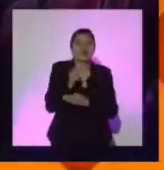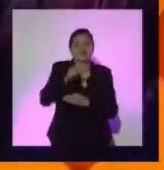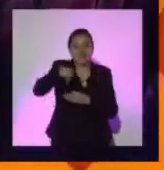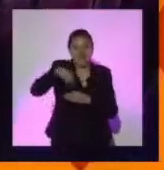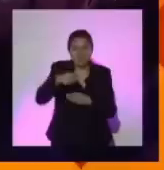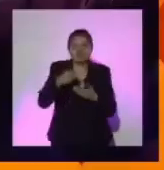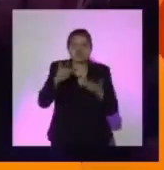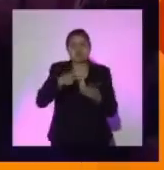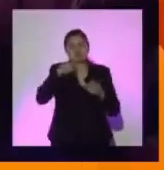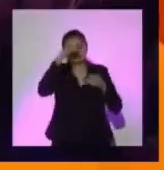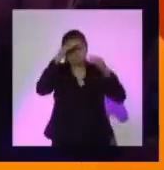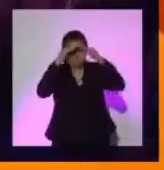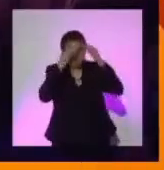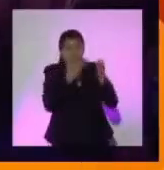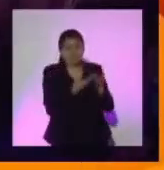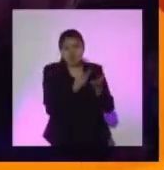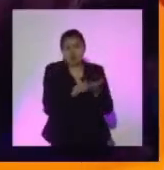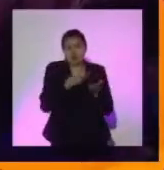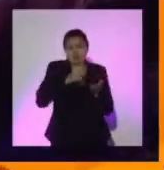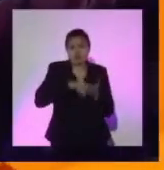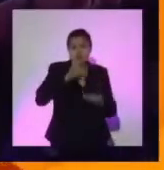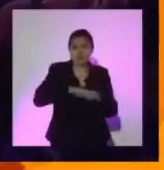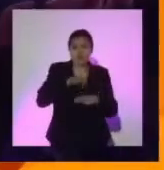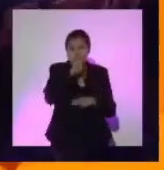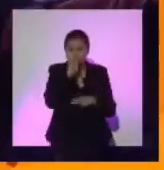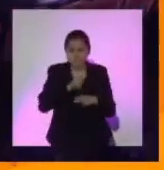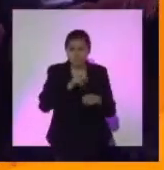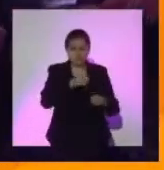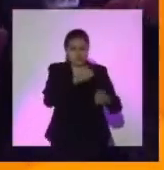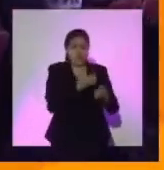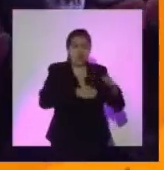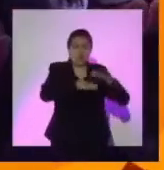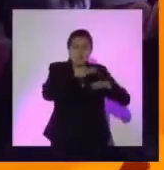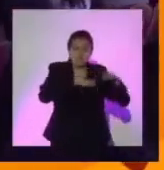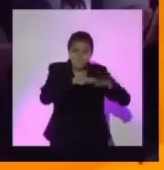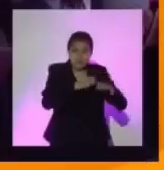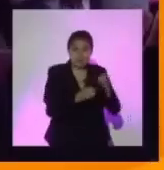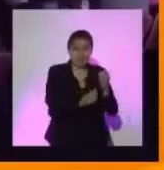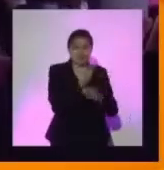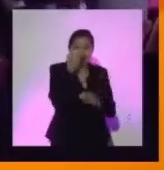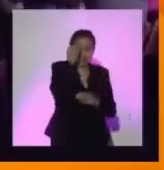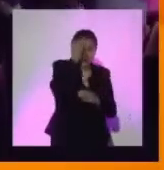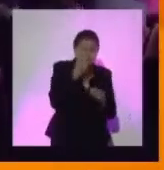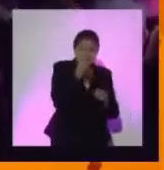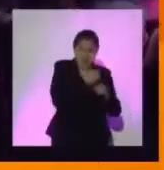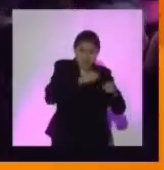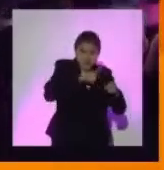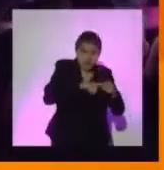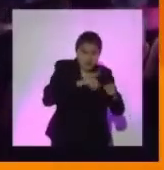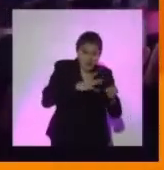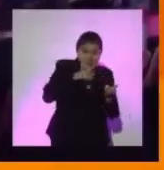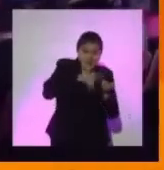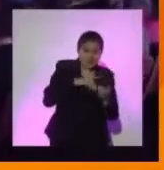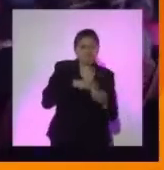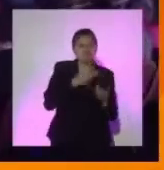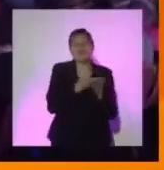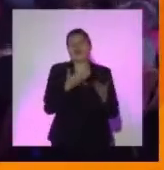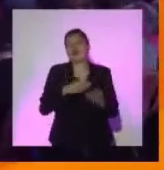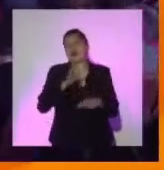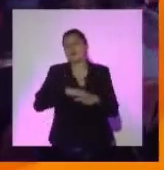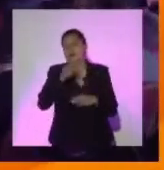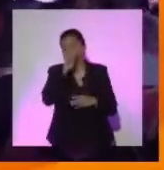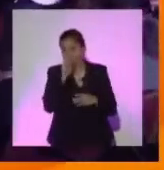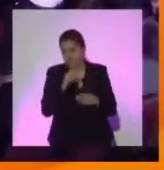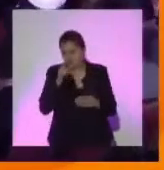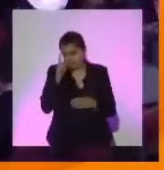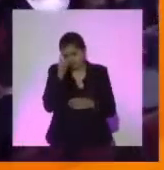estado constantemente en los equipos del pripan PRD que estamos hablando de Consuelo saizar